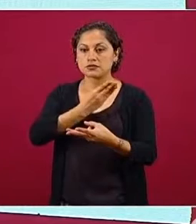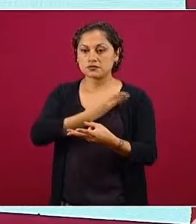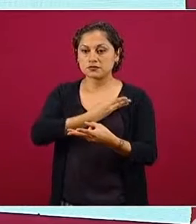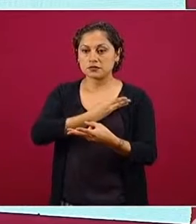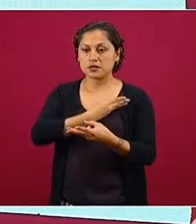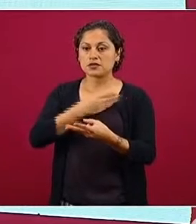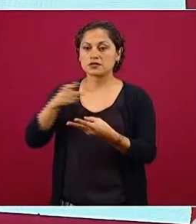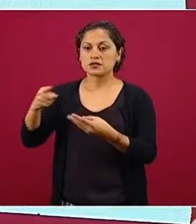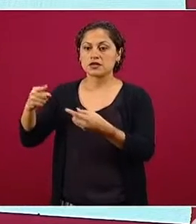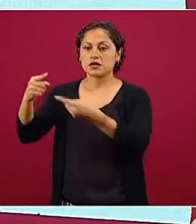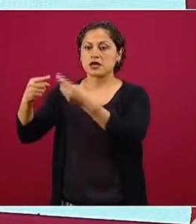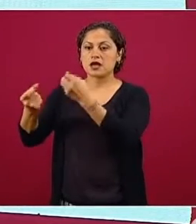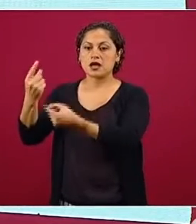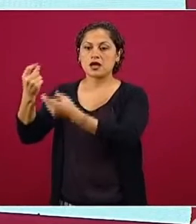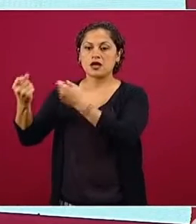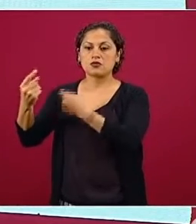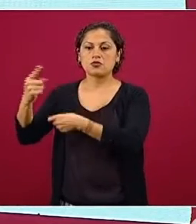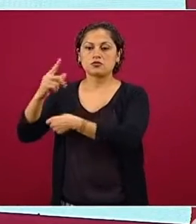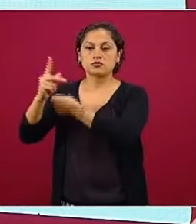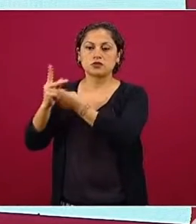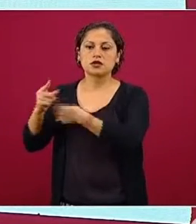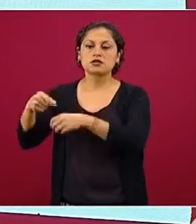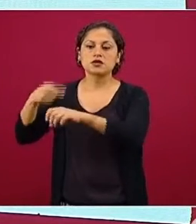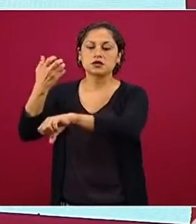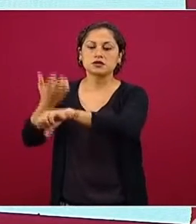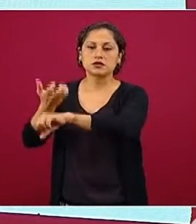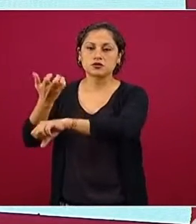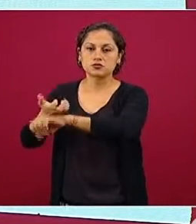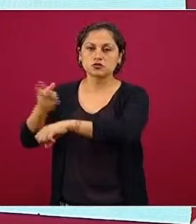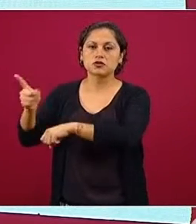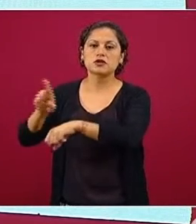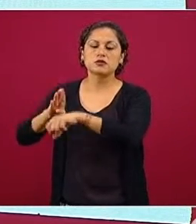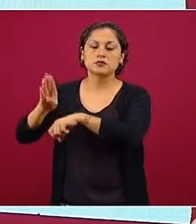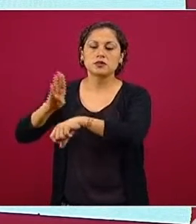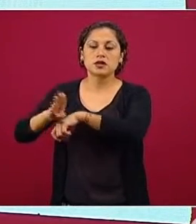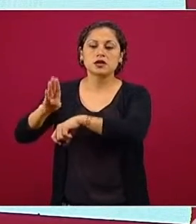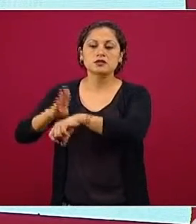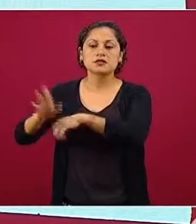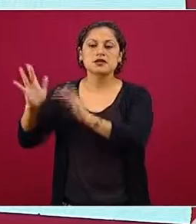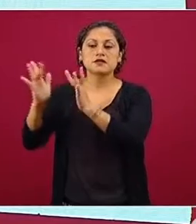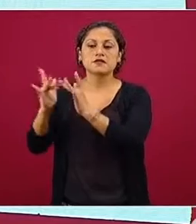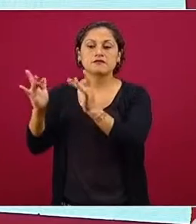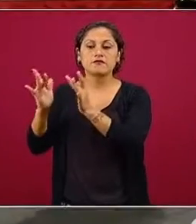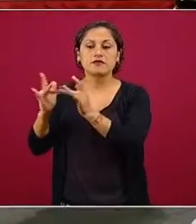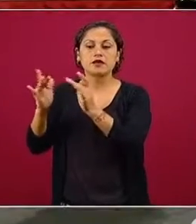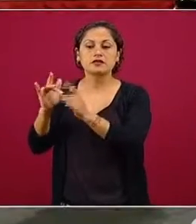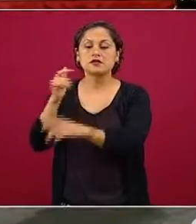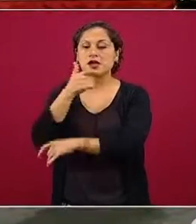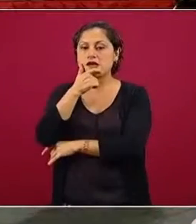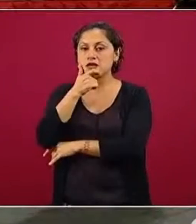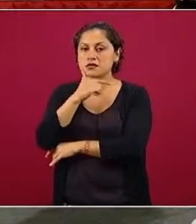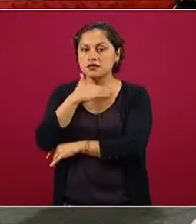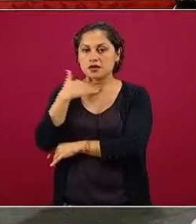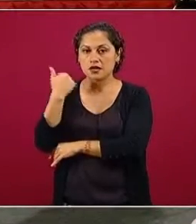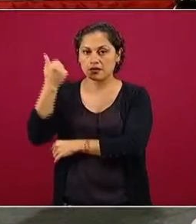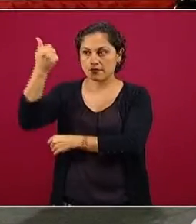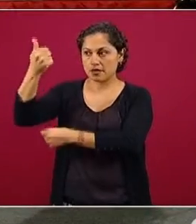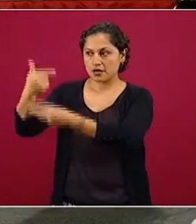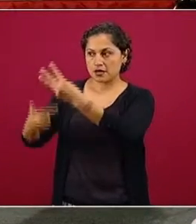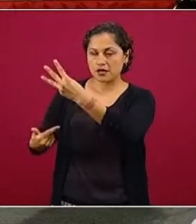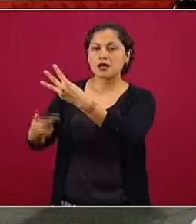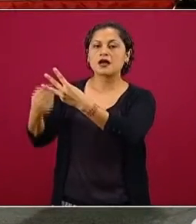Aquí hay notas sobre algunos países: los Estados Unidos, Brasil, Francia, el Reino Unido y Alemania. Esos países